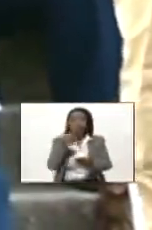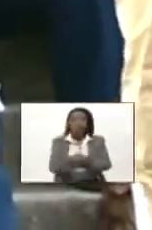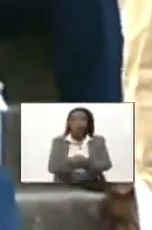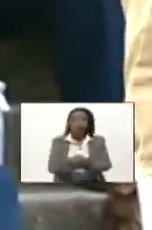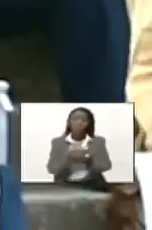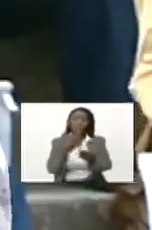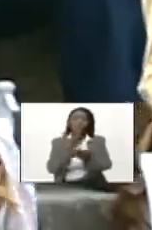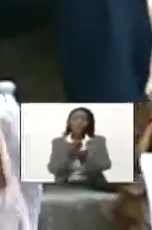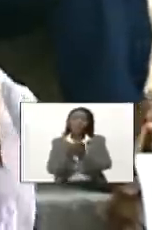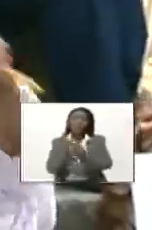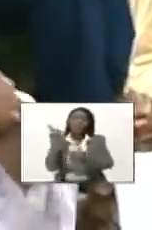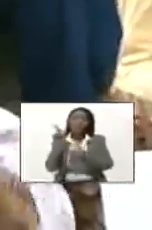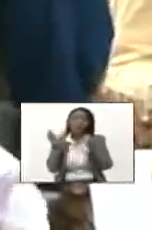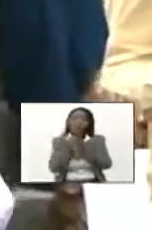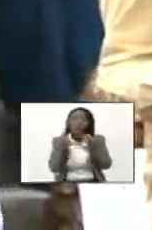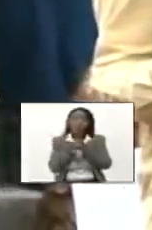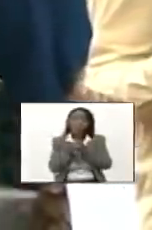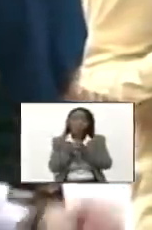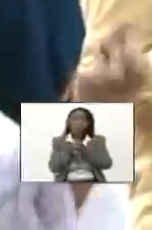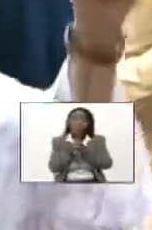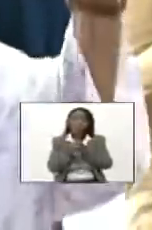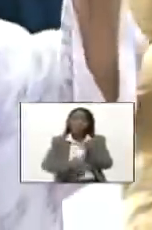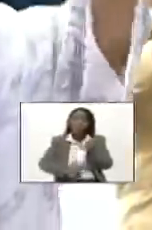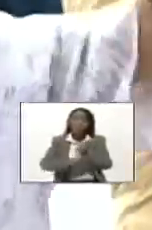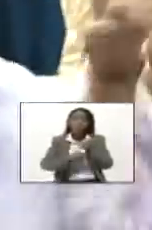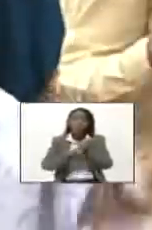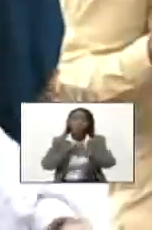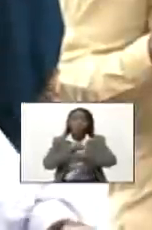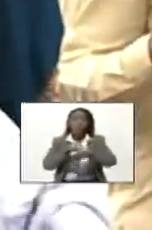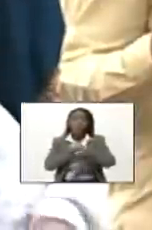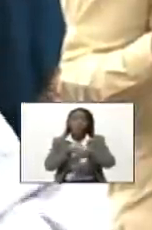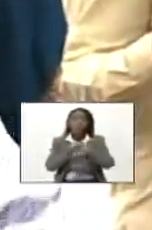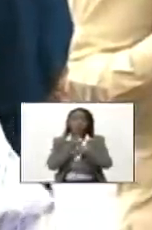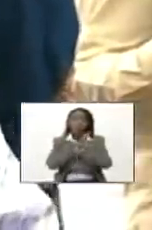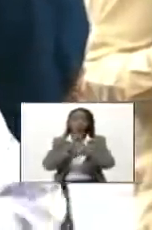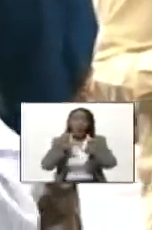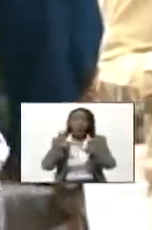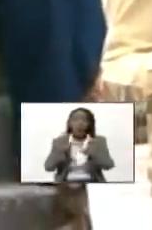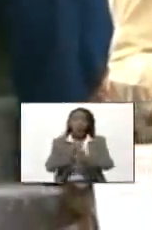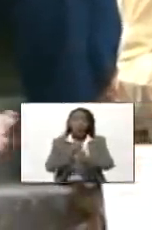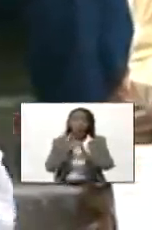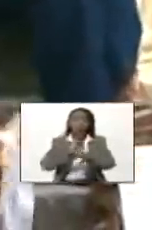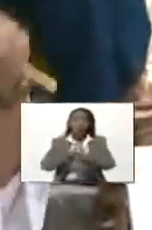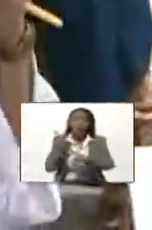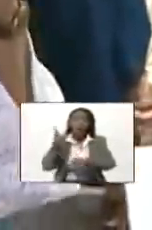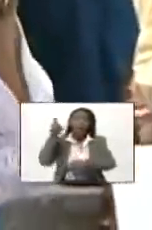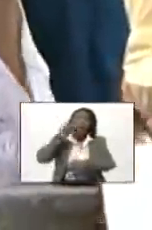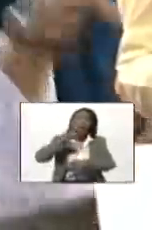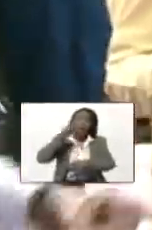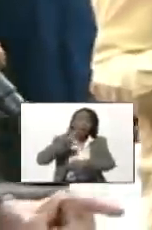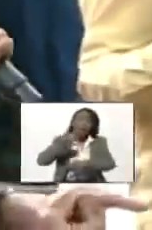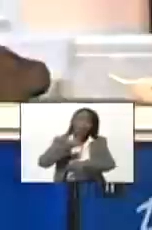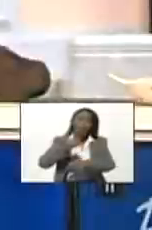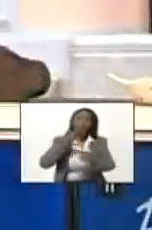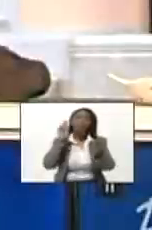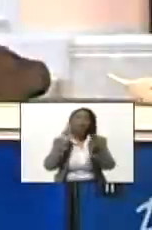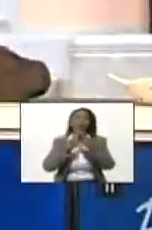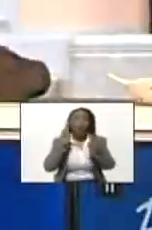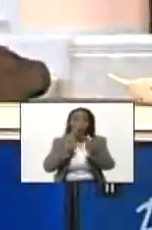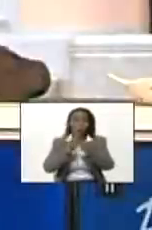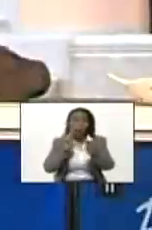ha propuesto esa comisión presidida por el ministro de la Cultura, porque es necesario que se